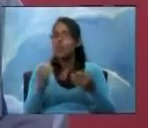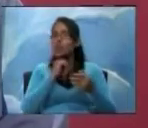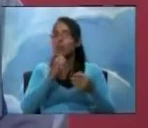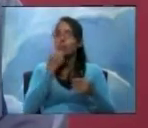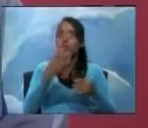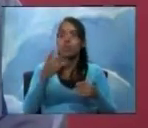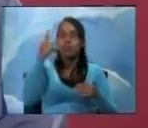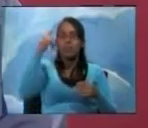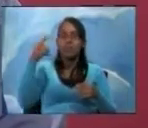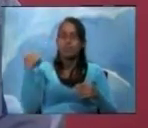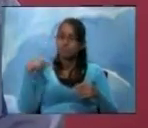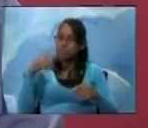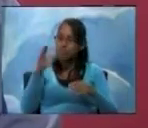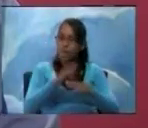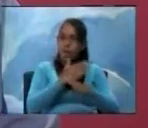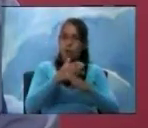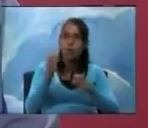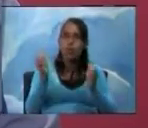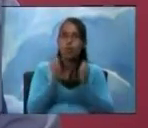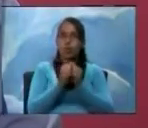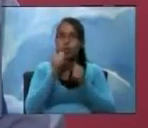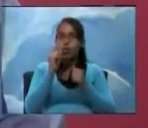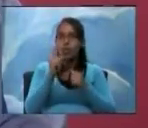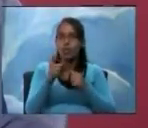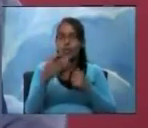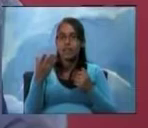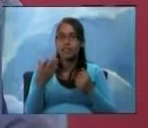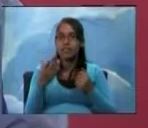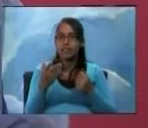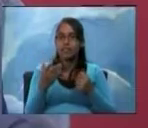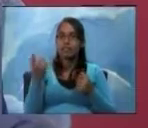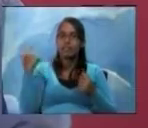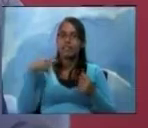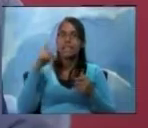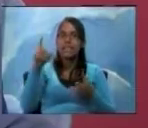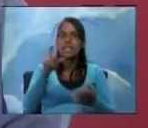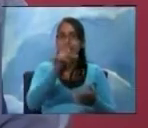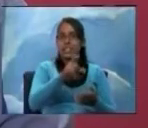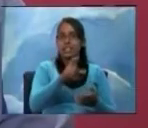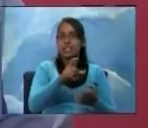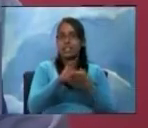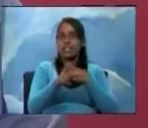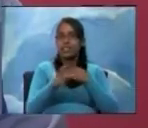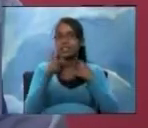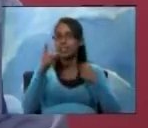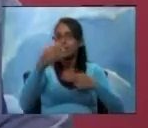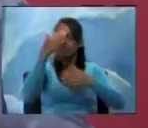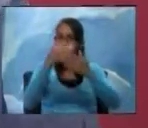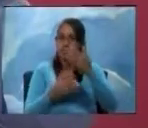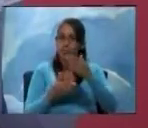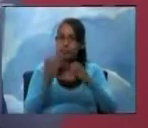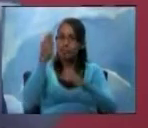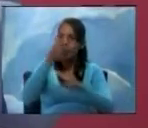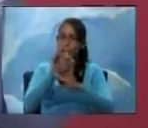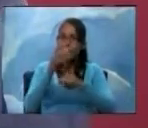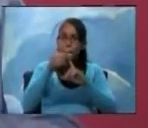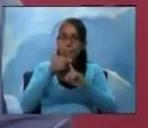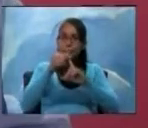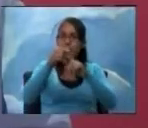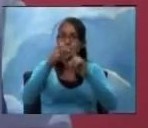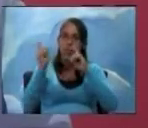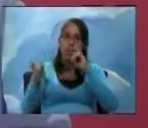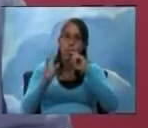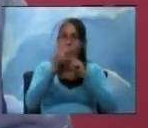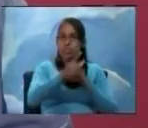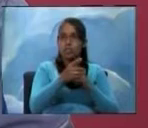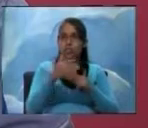que tenga que compartir con el que padece necesidad. Este texto se dirige especialmente a las